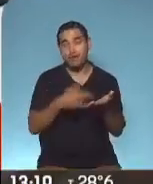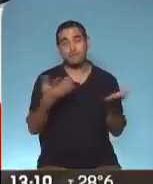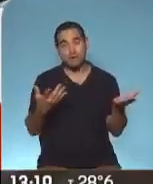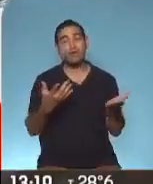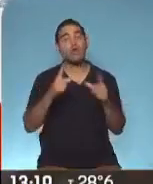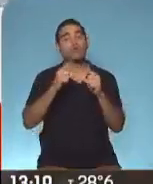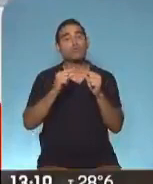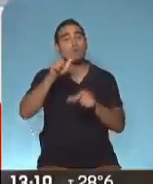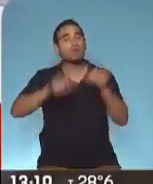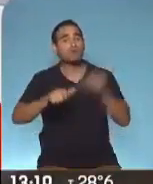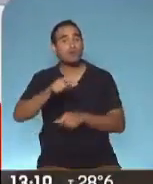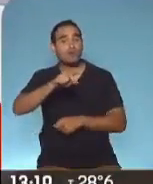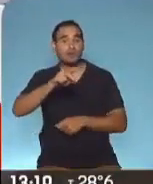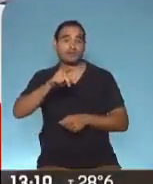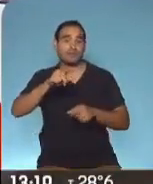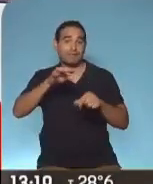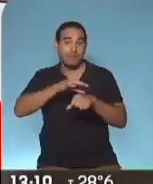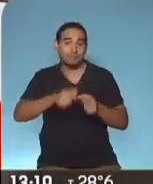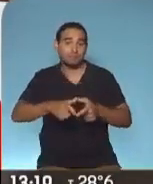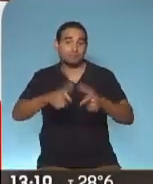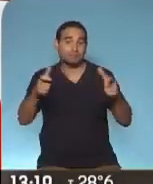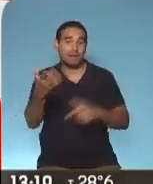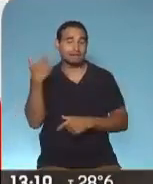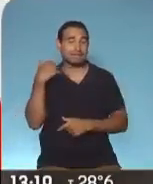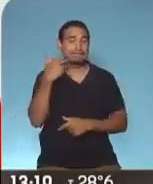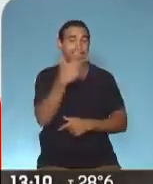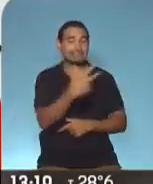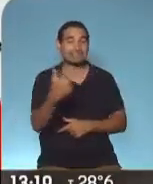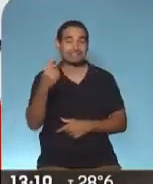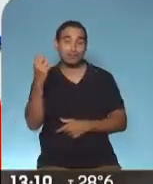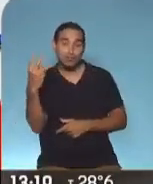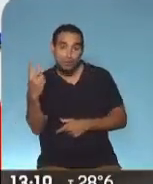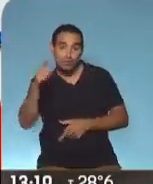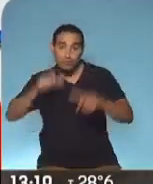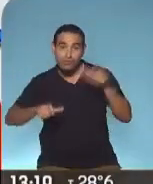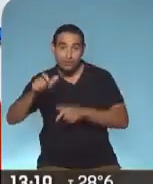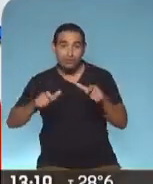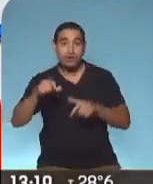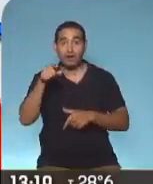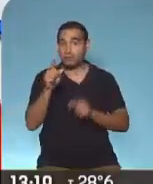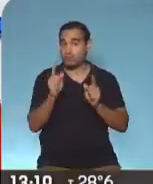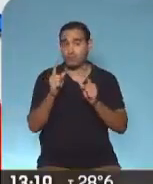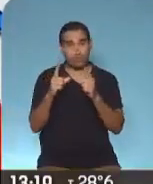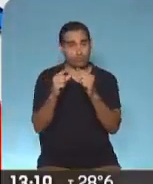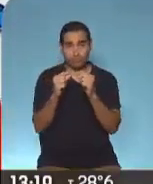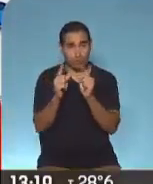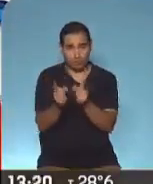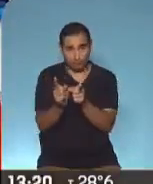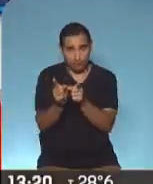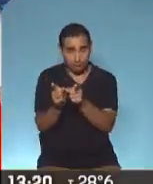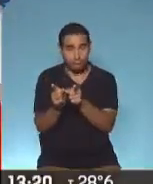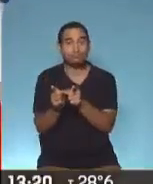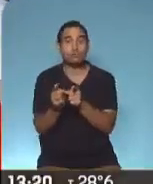de personas infectadas en el país era de 302. Se mantiene esa cifra.